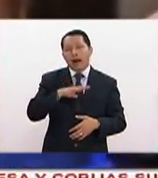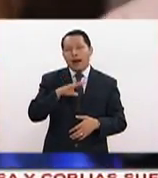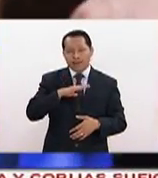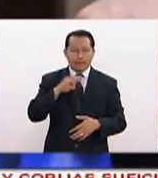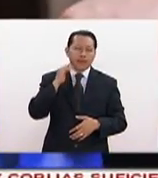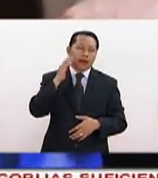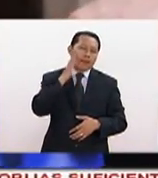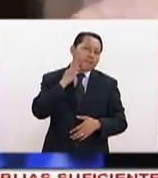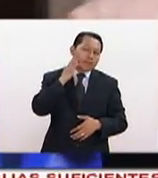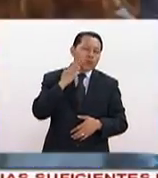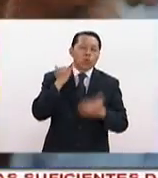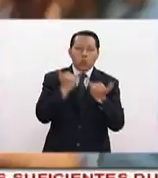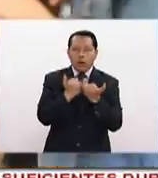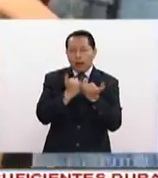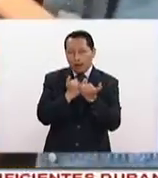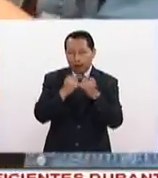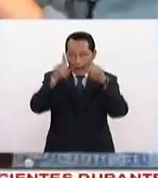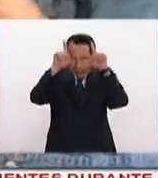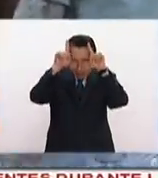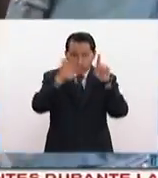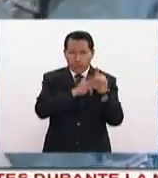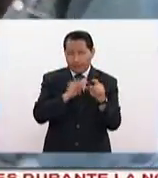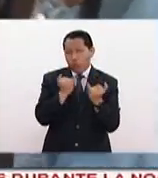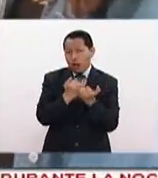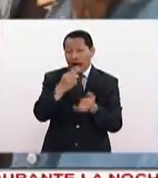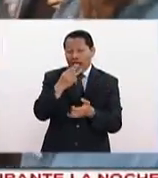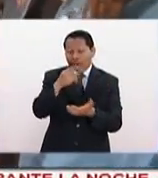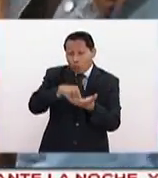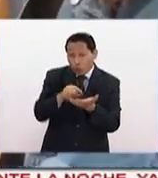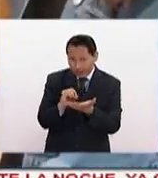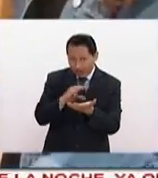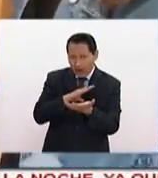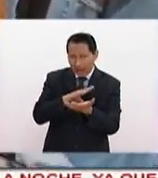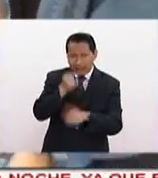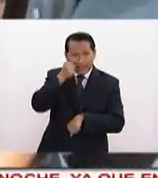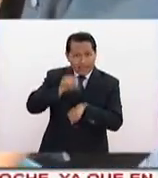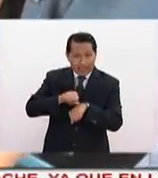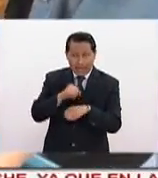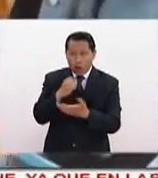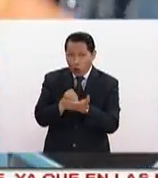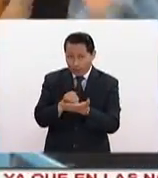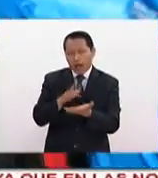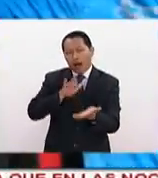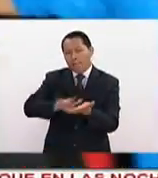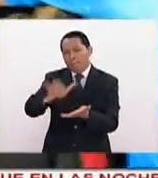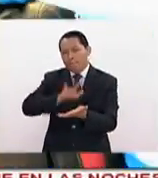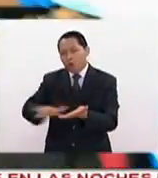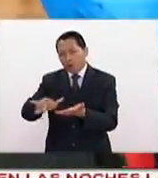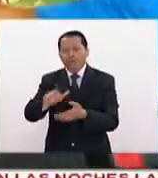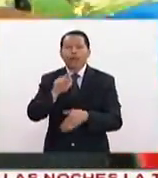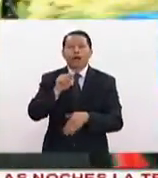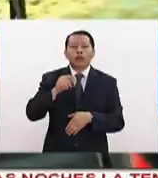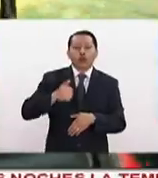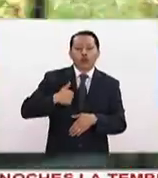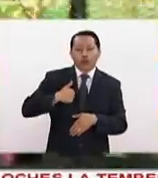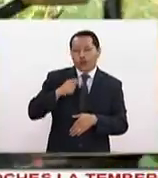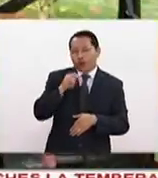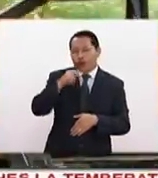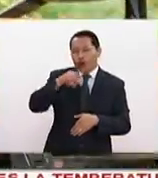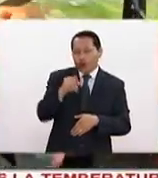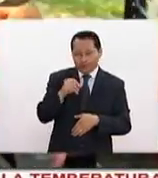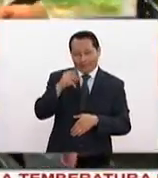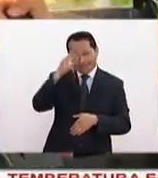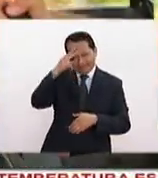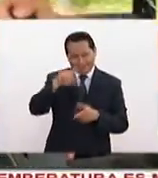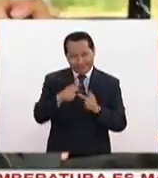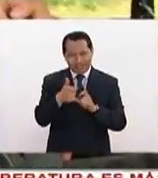Android, recibió fondos del programa ProSoft 3.0 de la Secretaría de Economía. Desde Toronto, Canadá, para México al